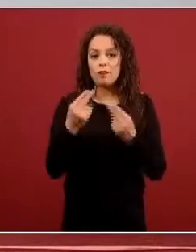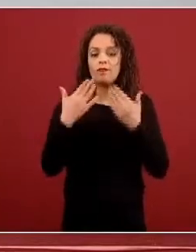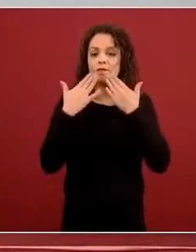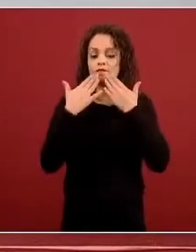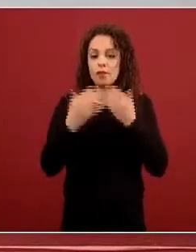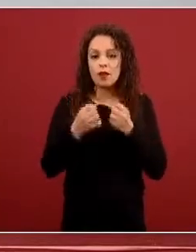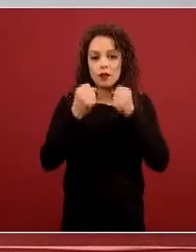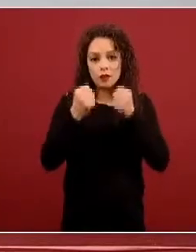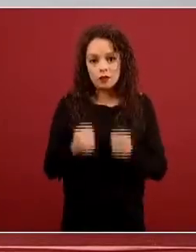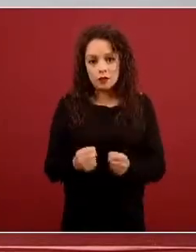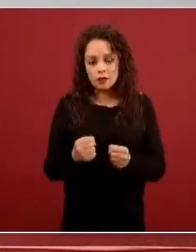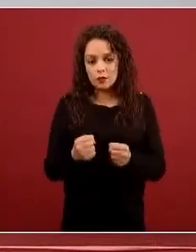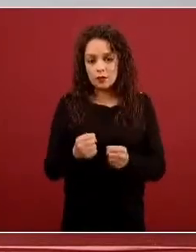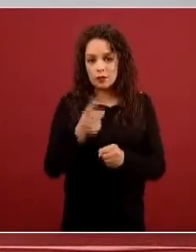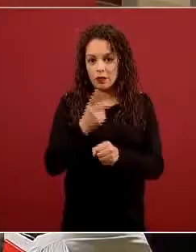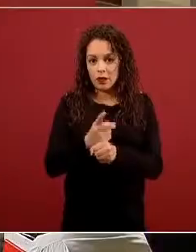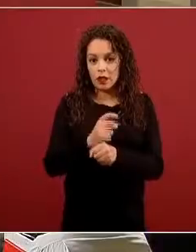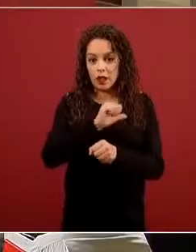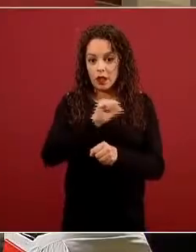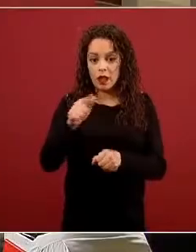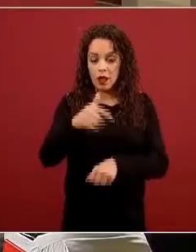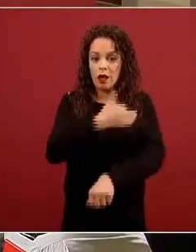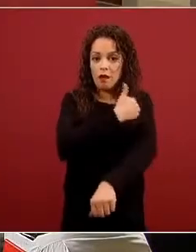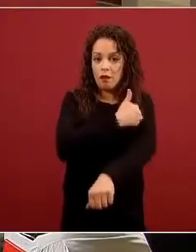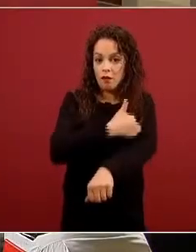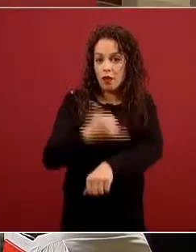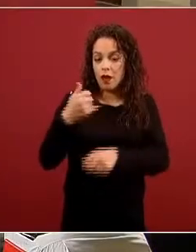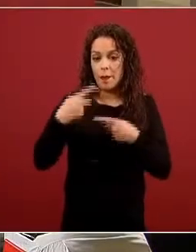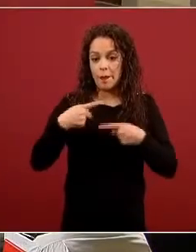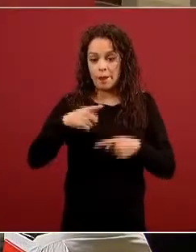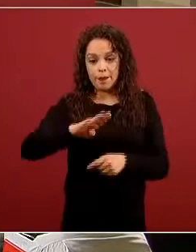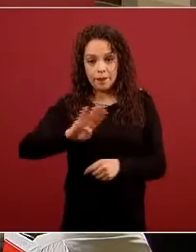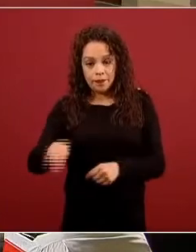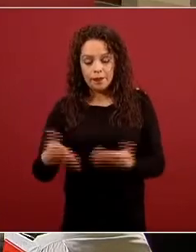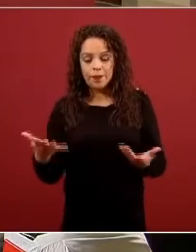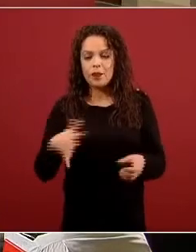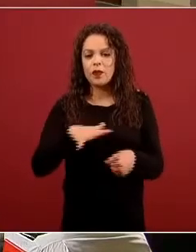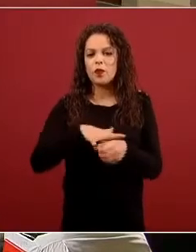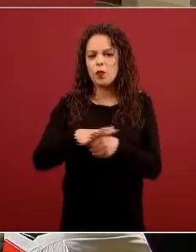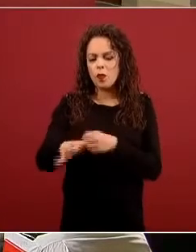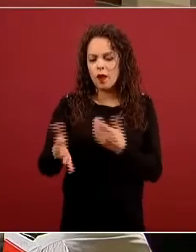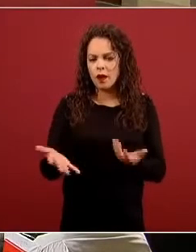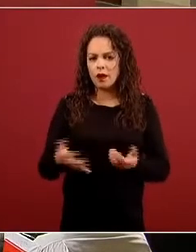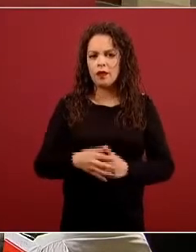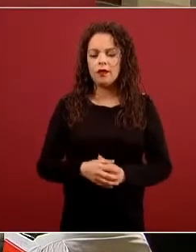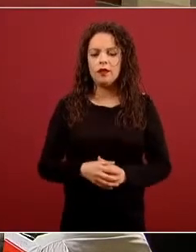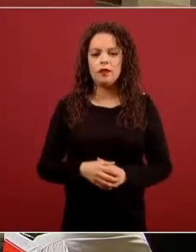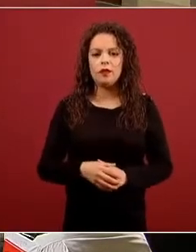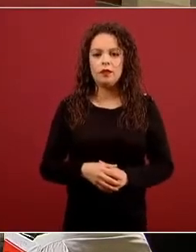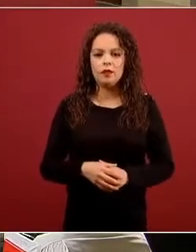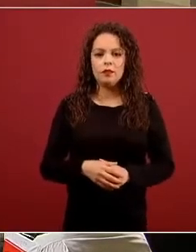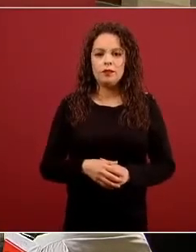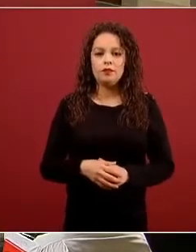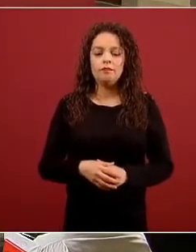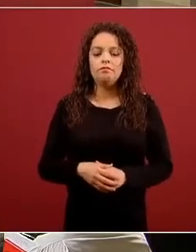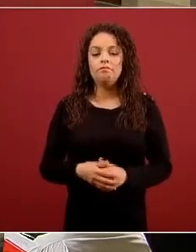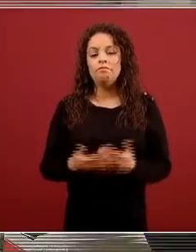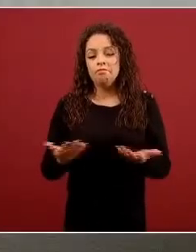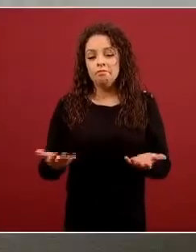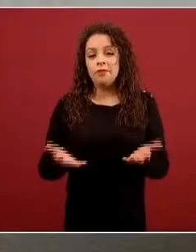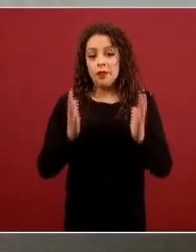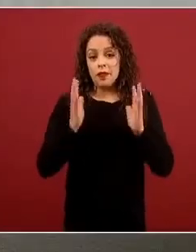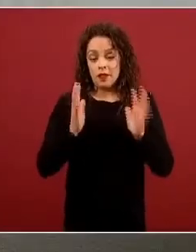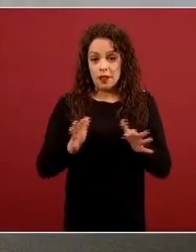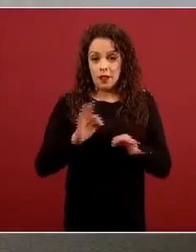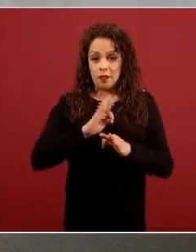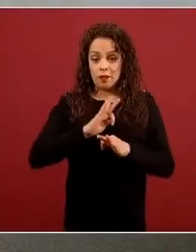deudos de los familiares, corresponde a estas partes de cuando se permita el